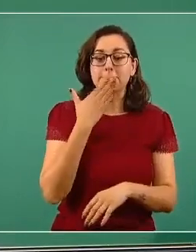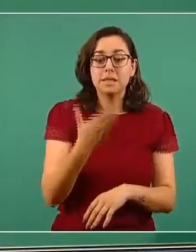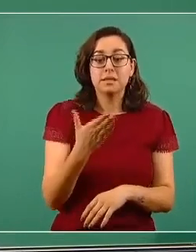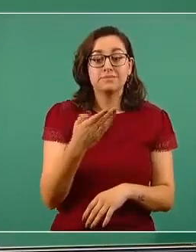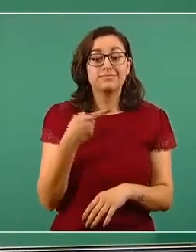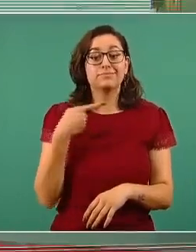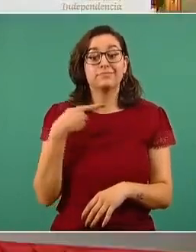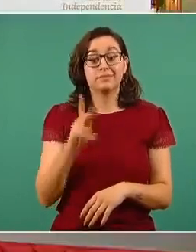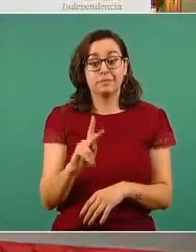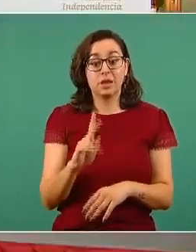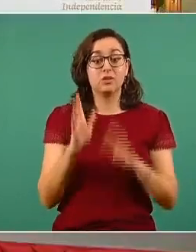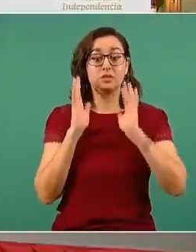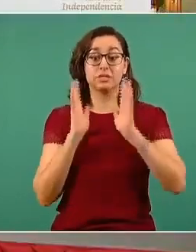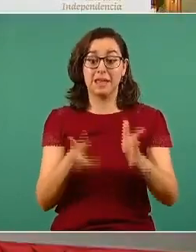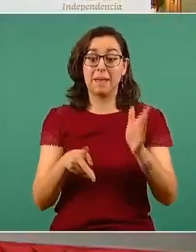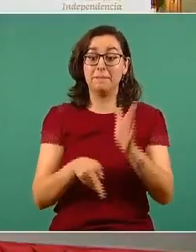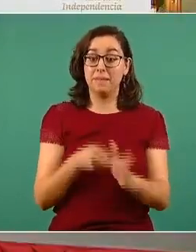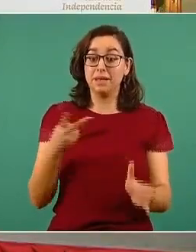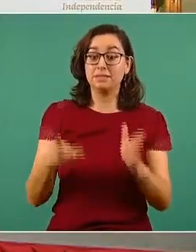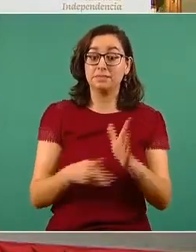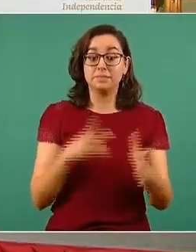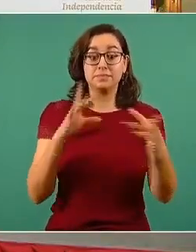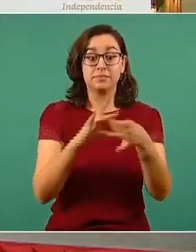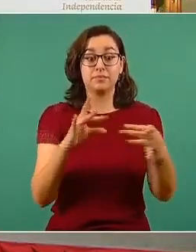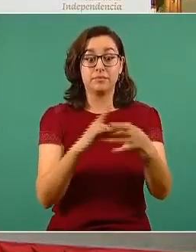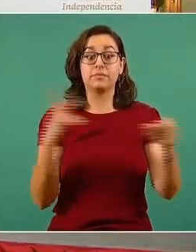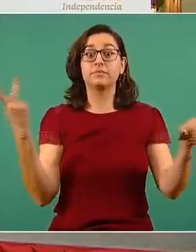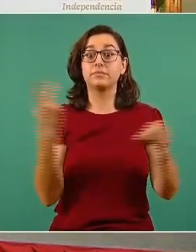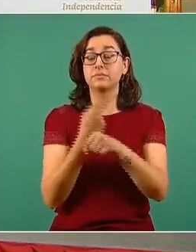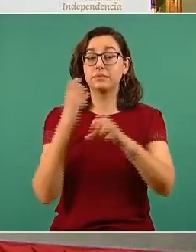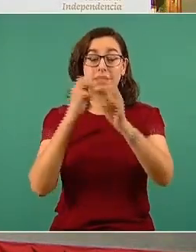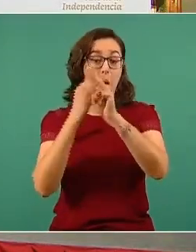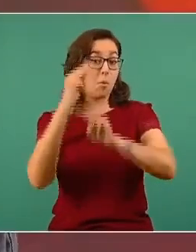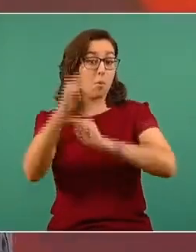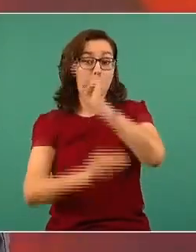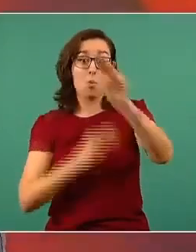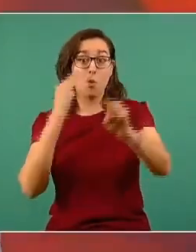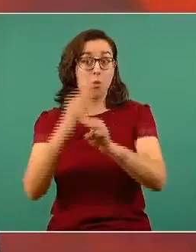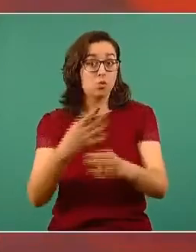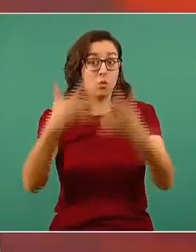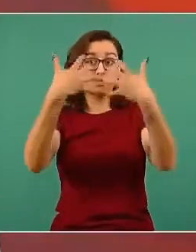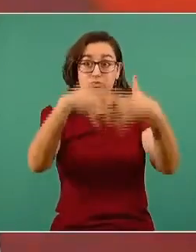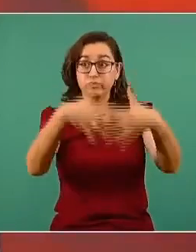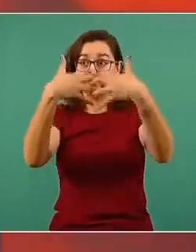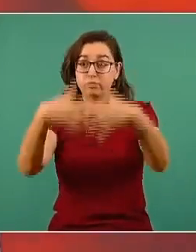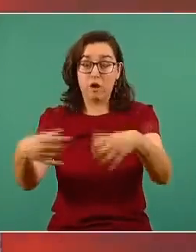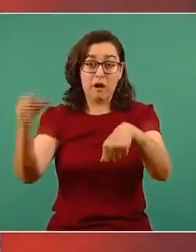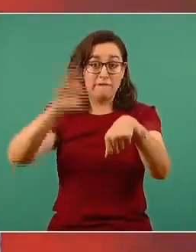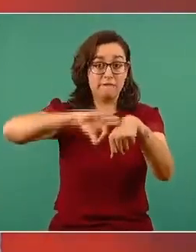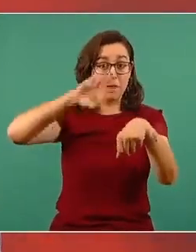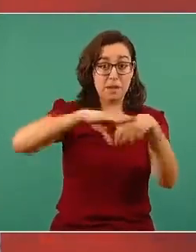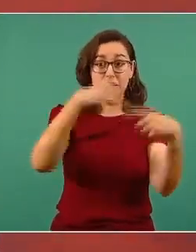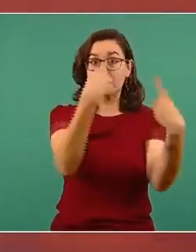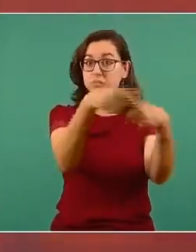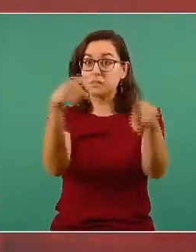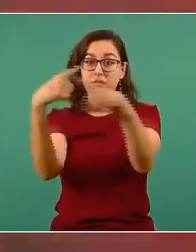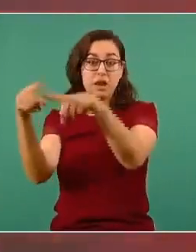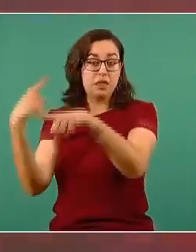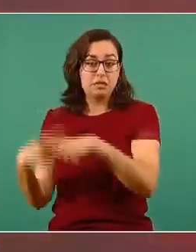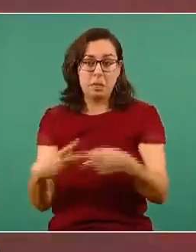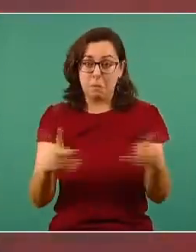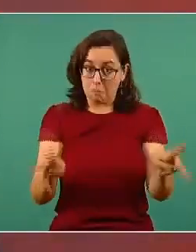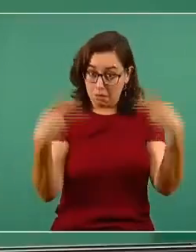que, como se conoce, hasta el momento las compañías farmacéuticas, dada la limitada producción de vacuna, solo la venden a